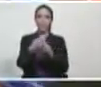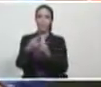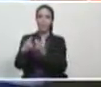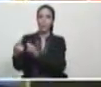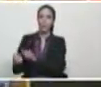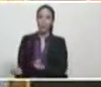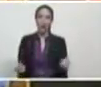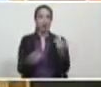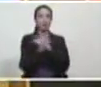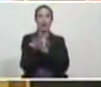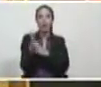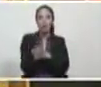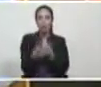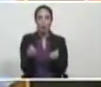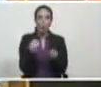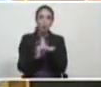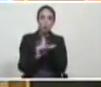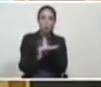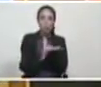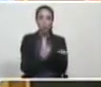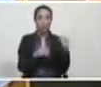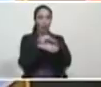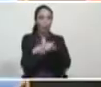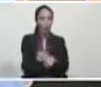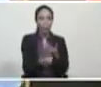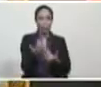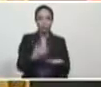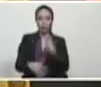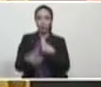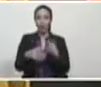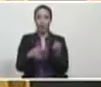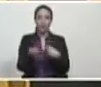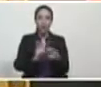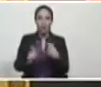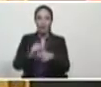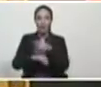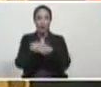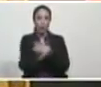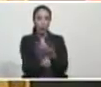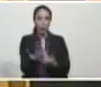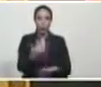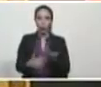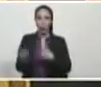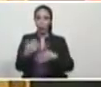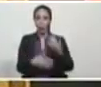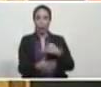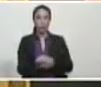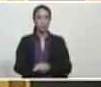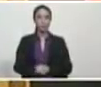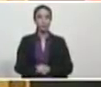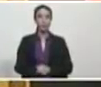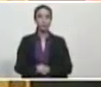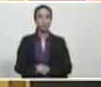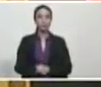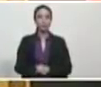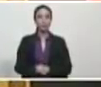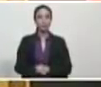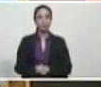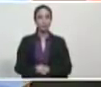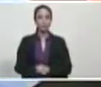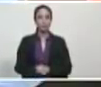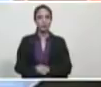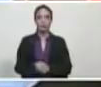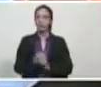tin, resolver, resolver, comprar, mover el negocio, mover el comercio, mover todo lo que hay que